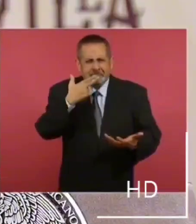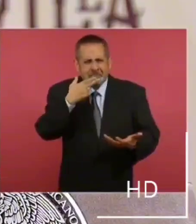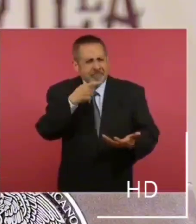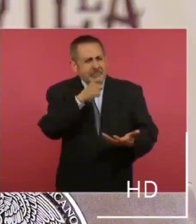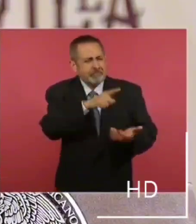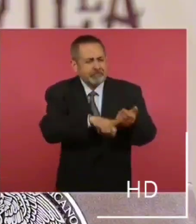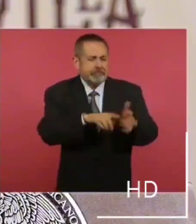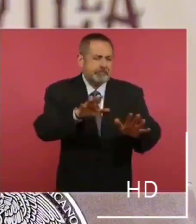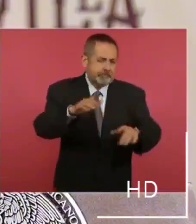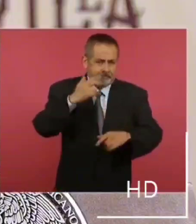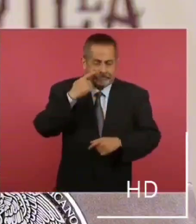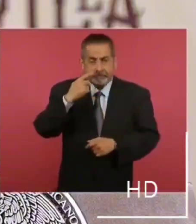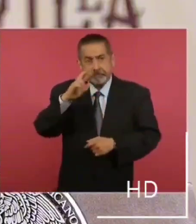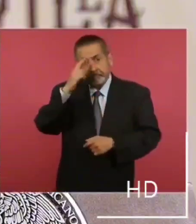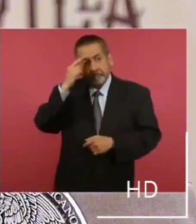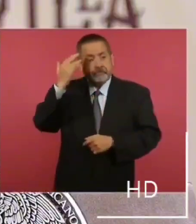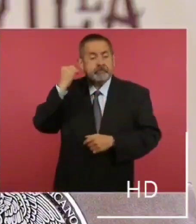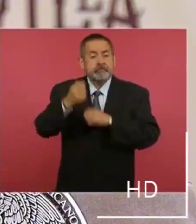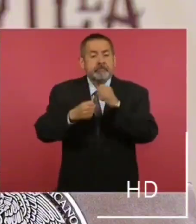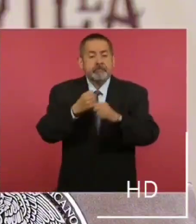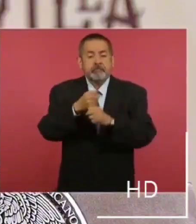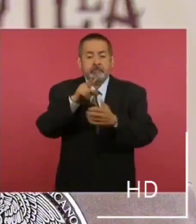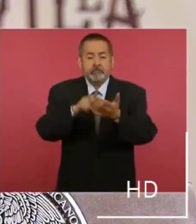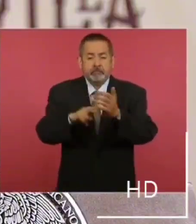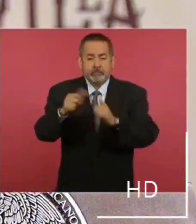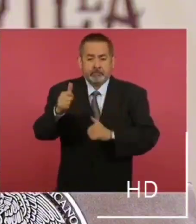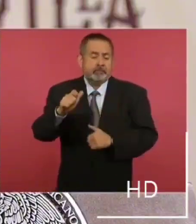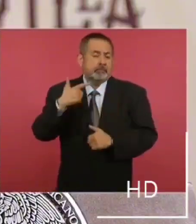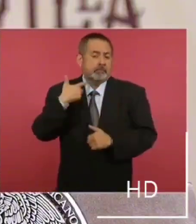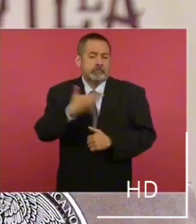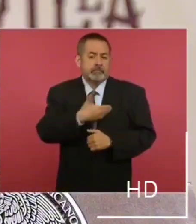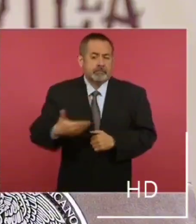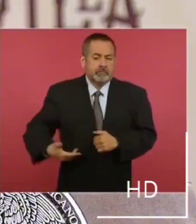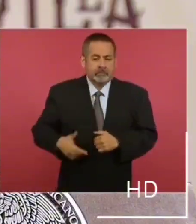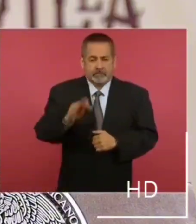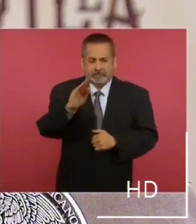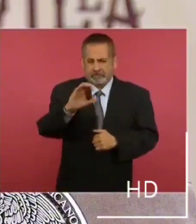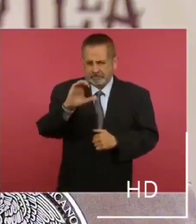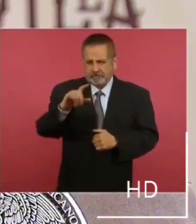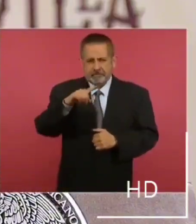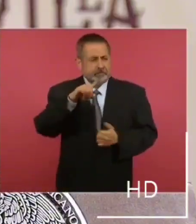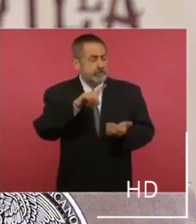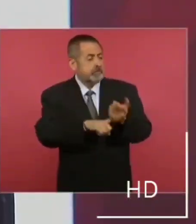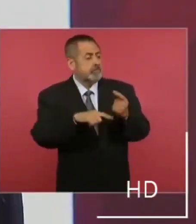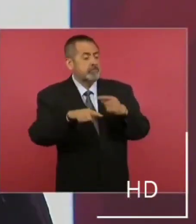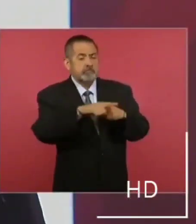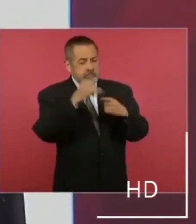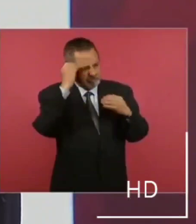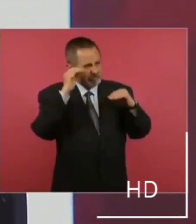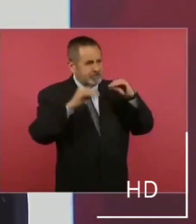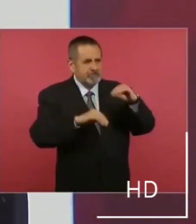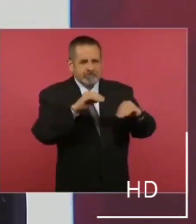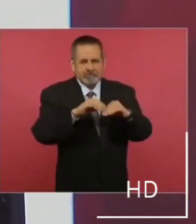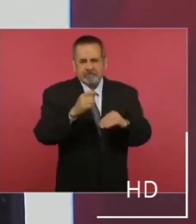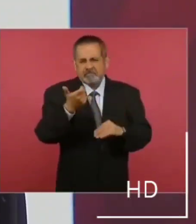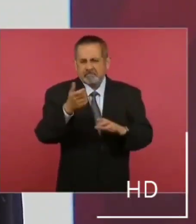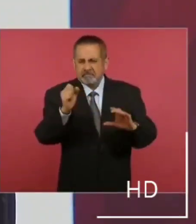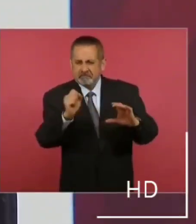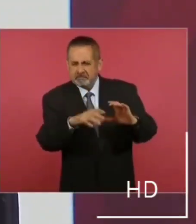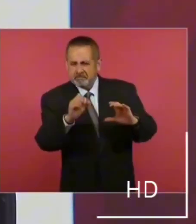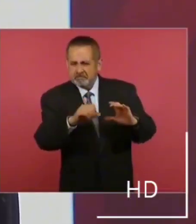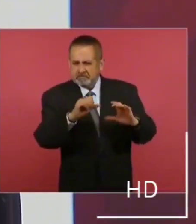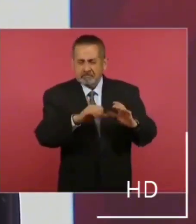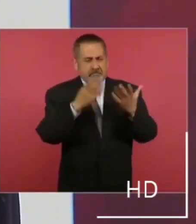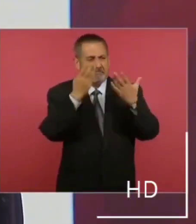recordar que en 2006, en el gobierno de Felipe Calderón, el Poder Judicial inició la creación de estos fideicomisos